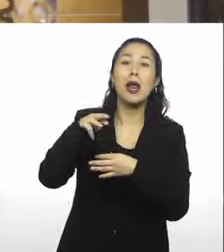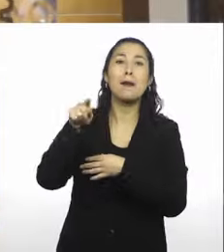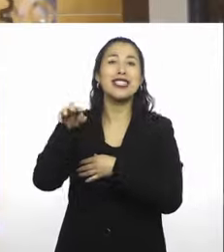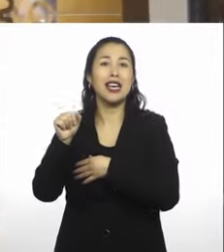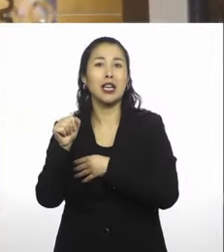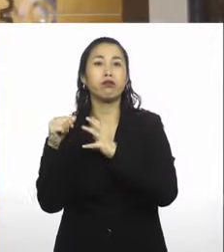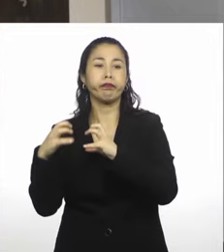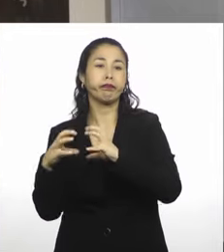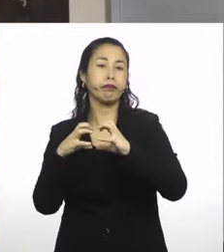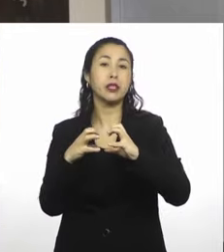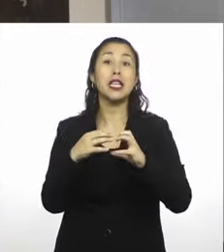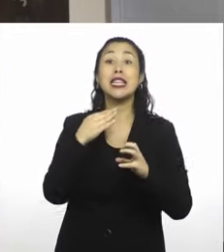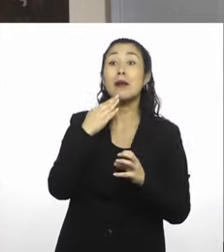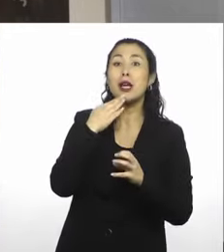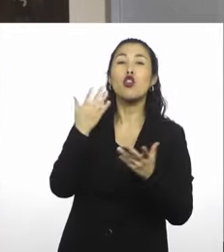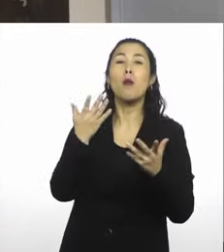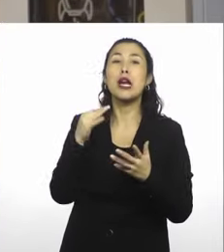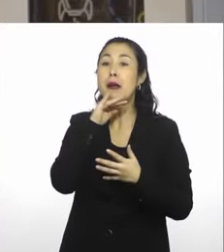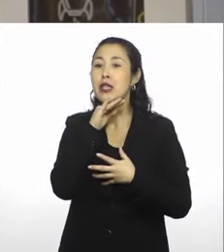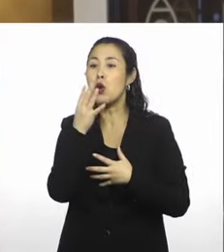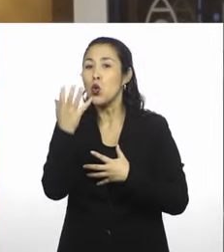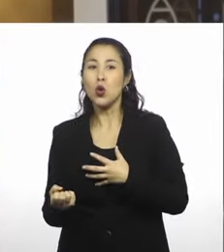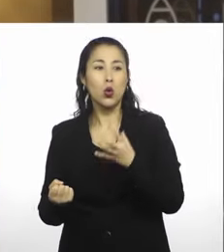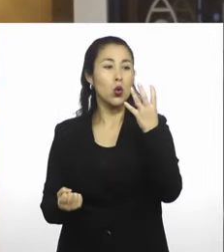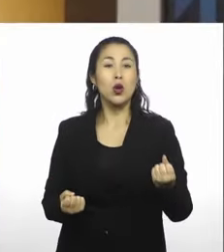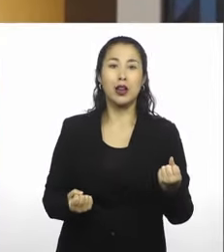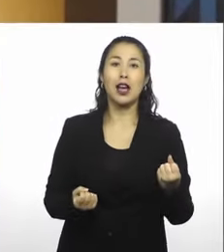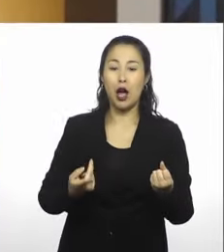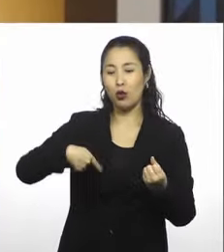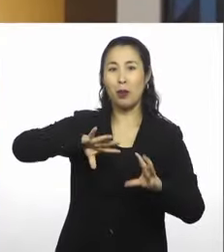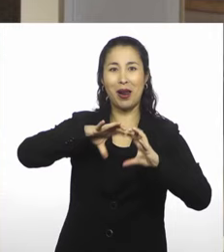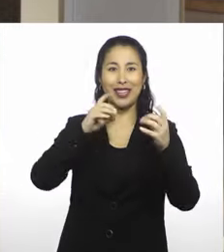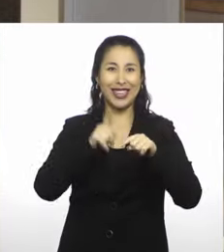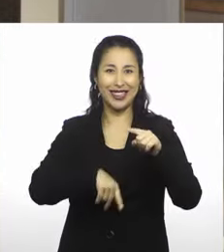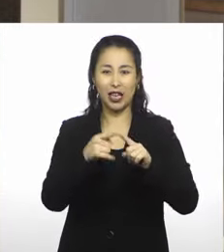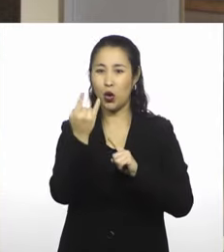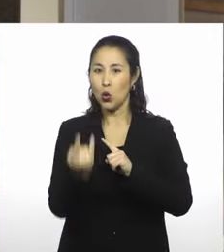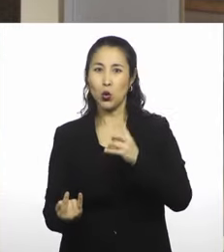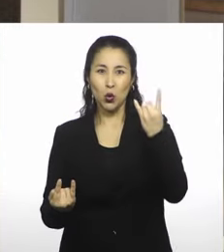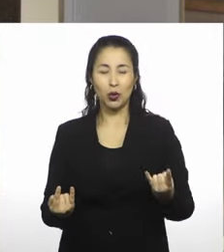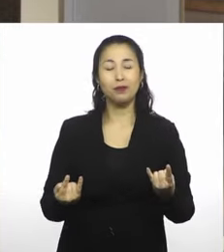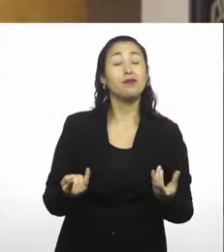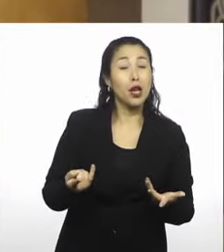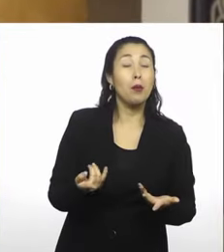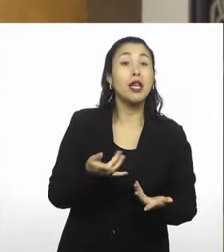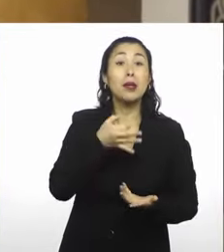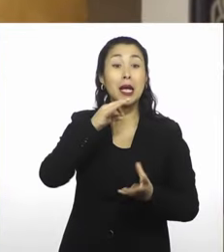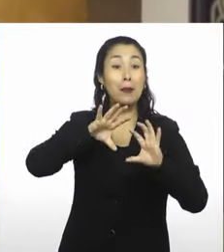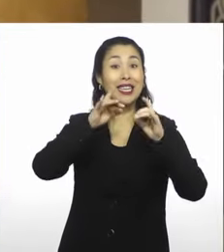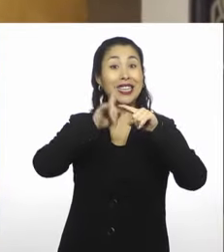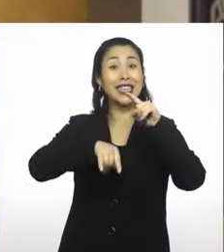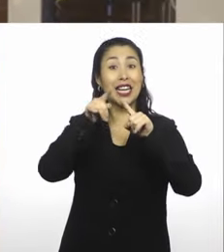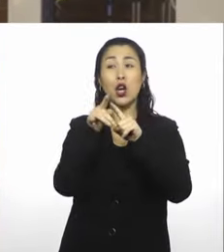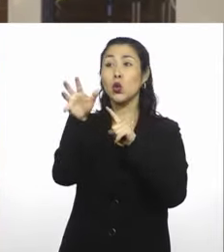la aceleración con la cual son atraídas, en este caso, a nuestro planeta Tierra. Podríamos decir entonces que la Tierra atrae a todos los objetos con la